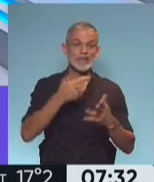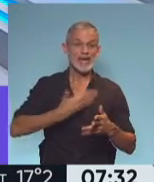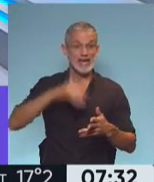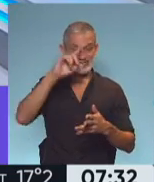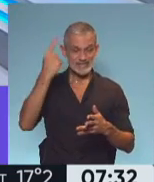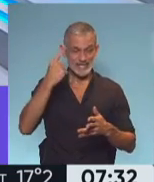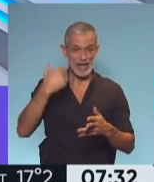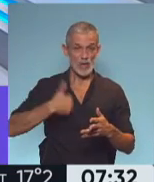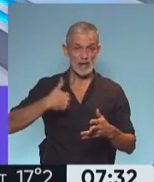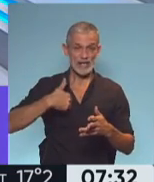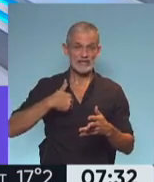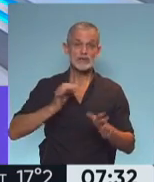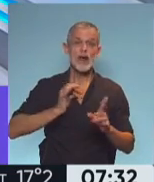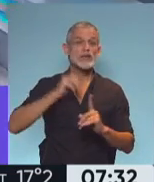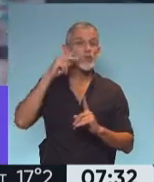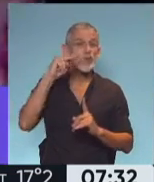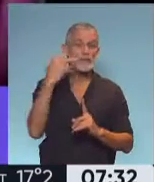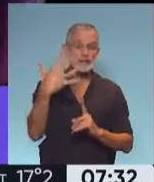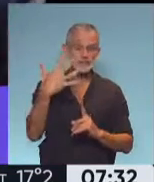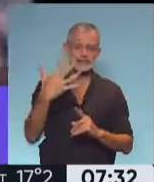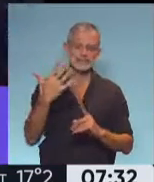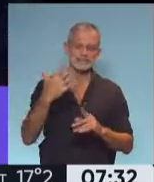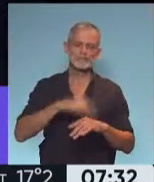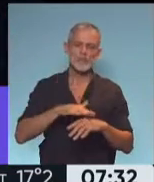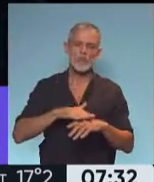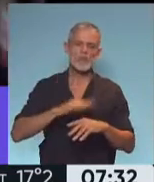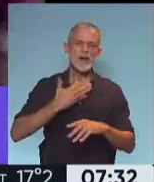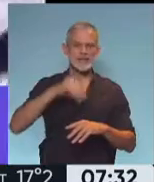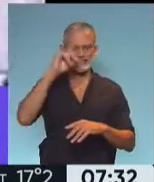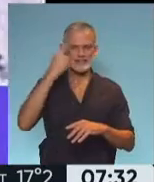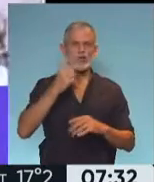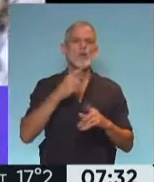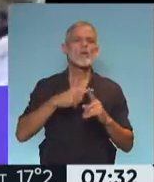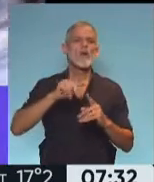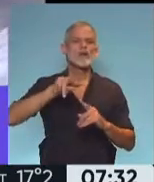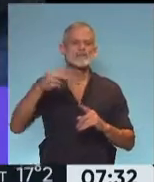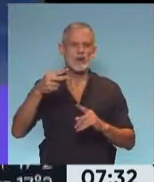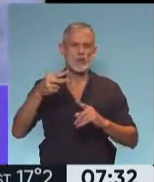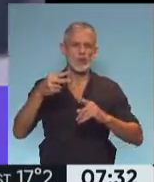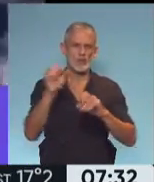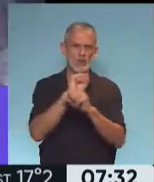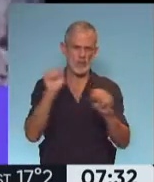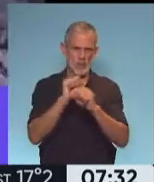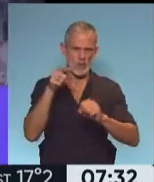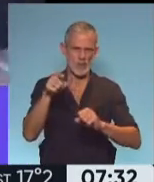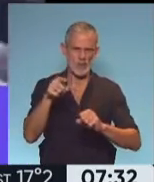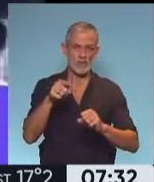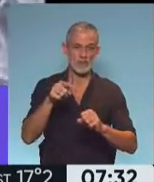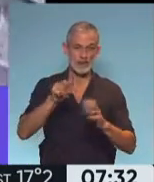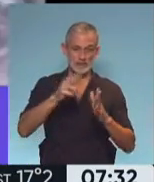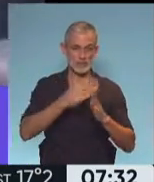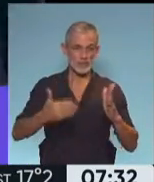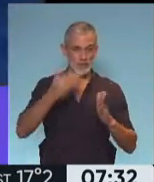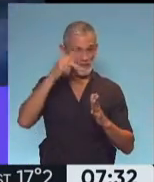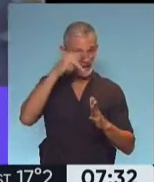asumiera en el año 2005 su responsabilidad por el segundo atentado recordamos en 2005 entre presidencia de néstor